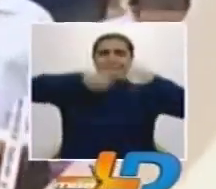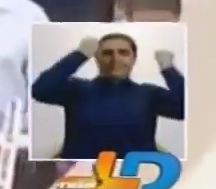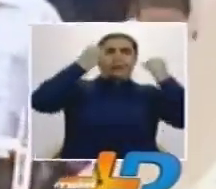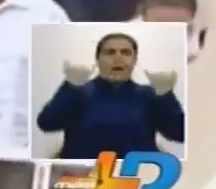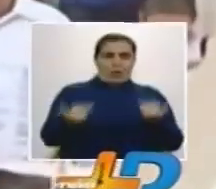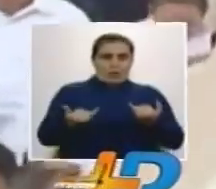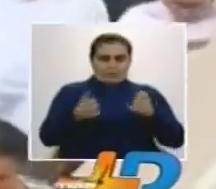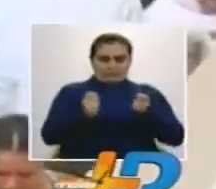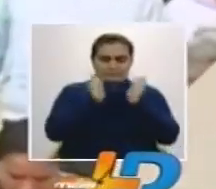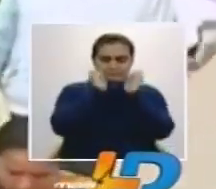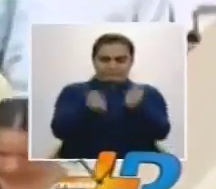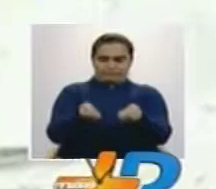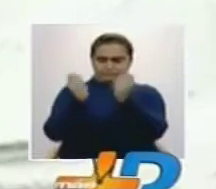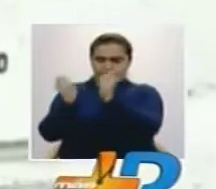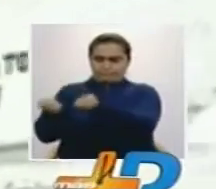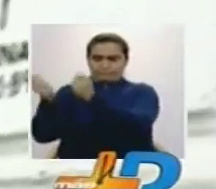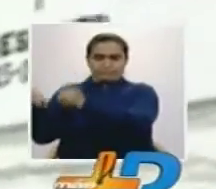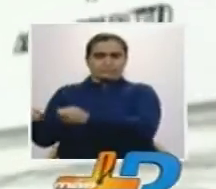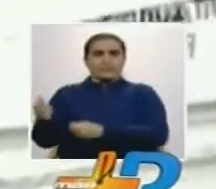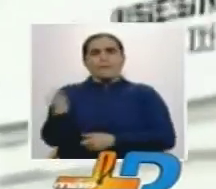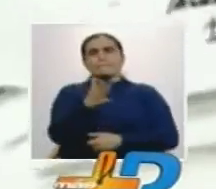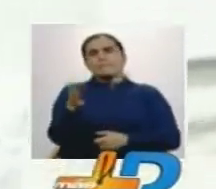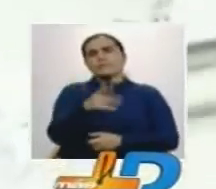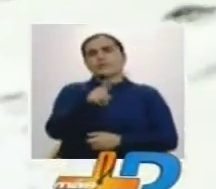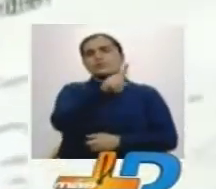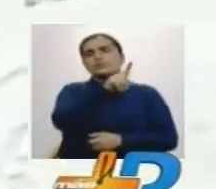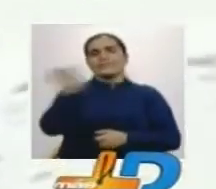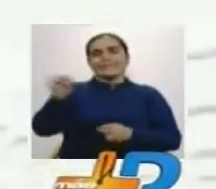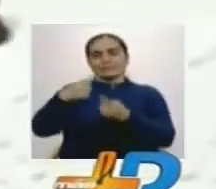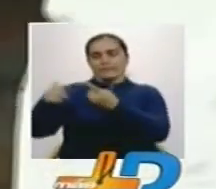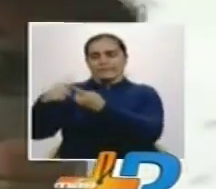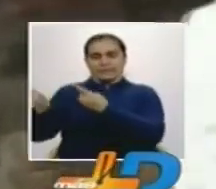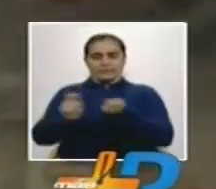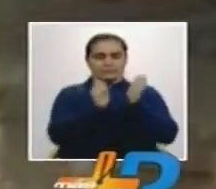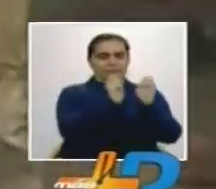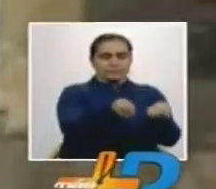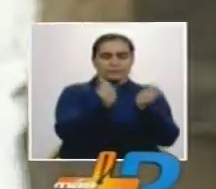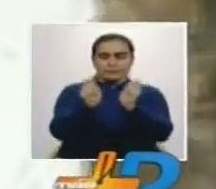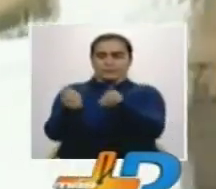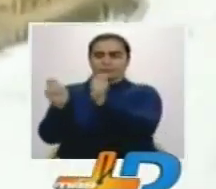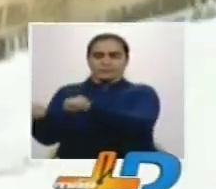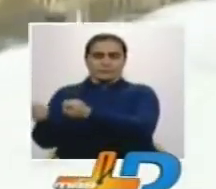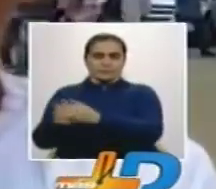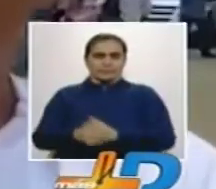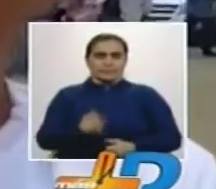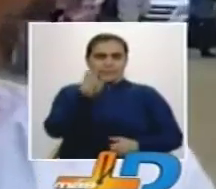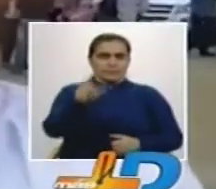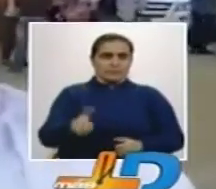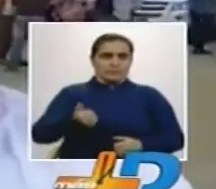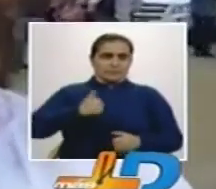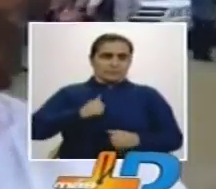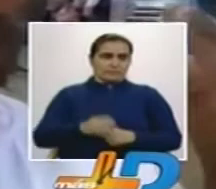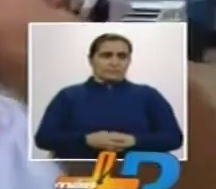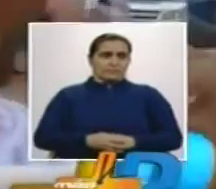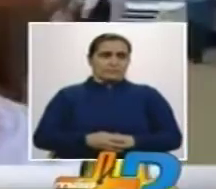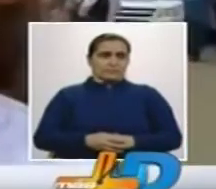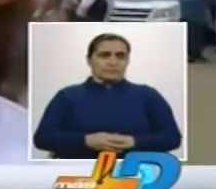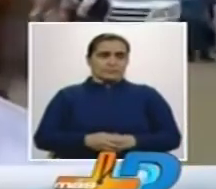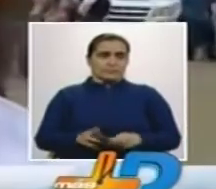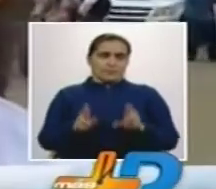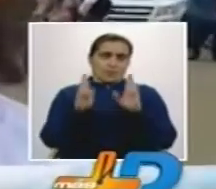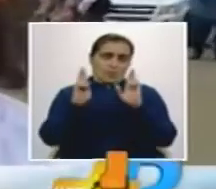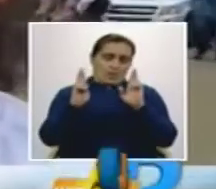acuerdo con las autoridades, son más de 100 títulos que han sido entregados a varios beneficiarios. Hablamos con uno de ellos. Esperamos que ese apoyo